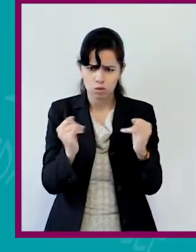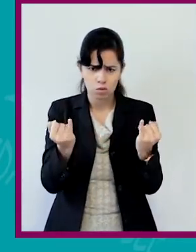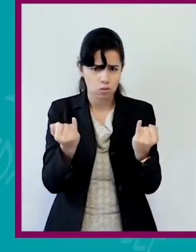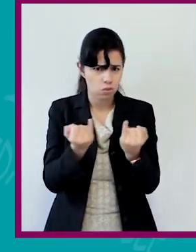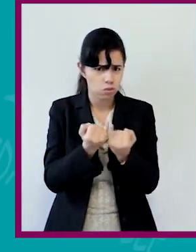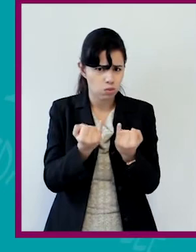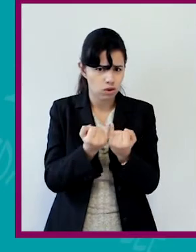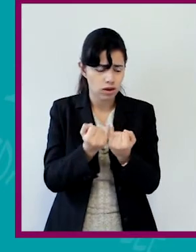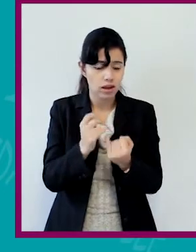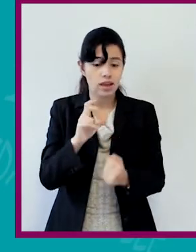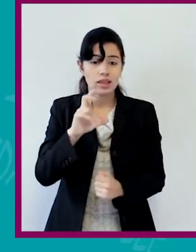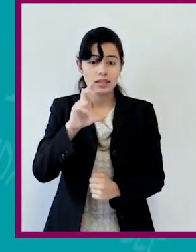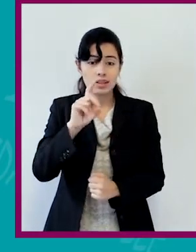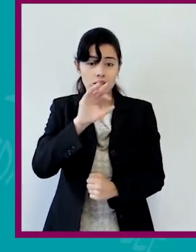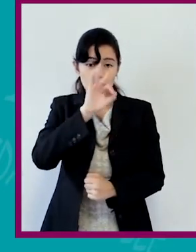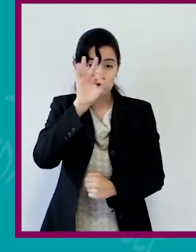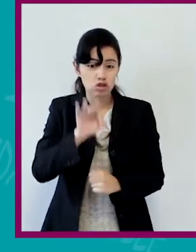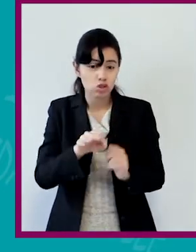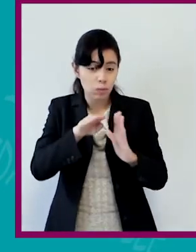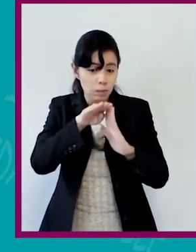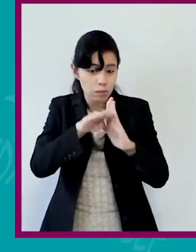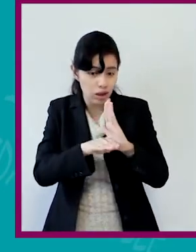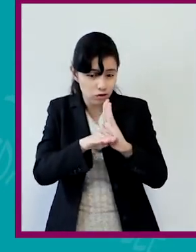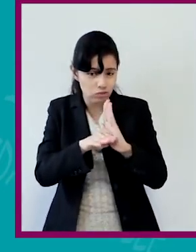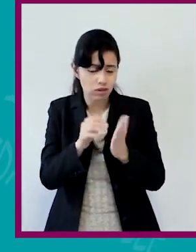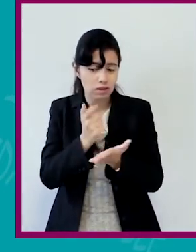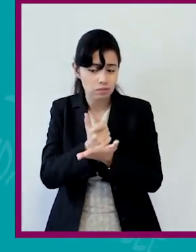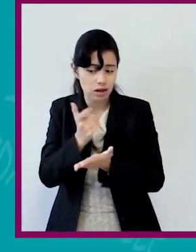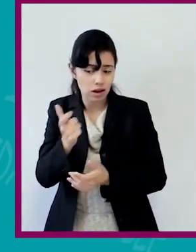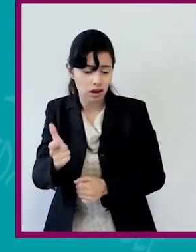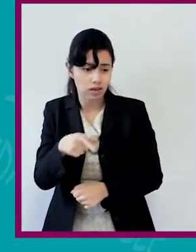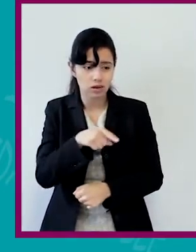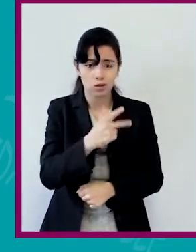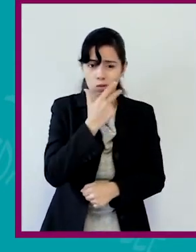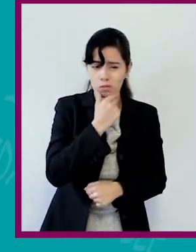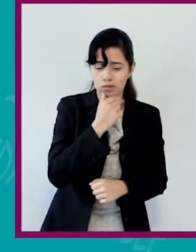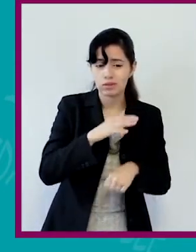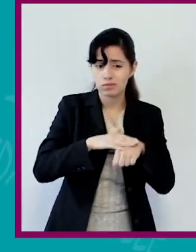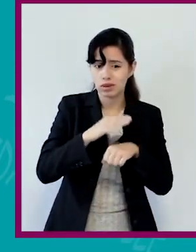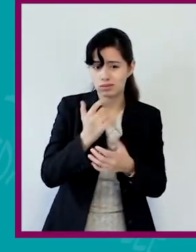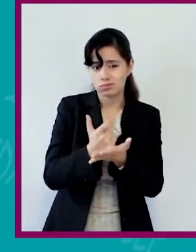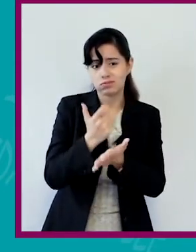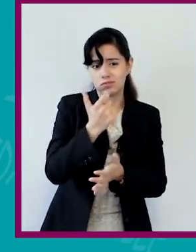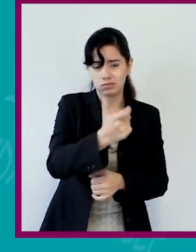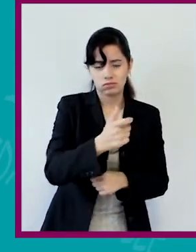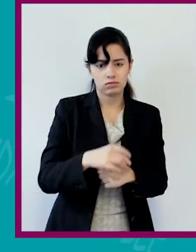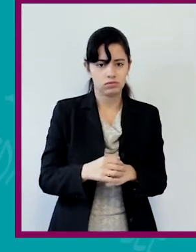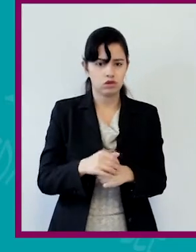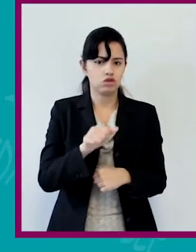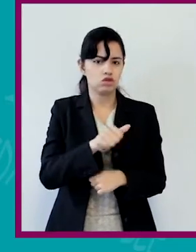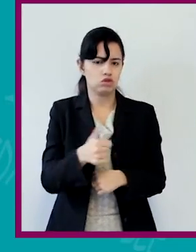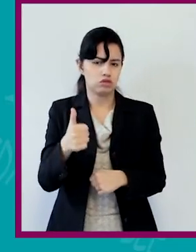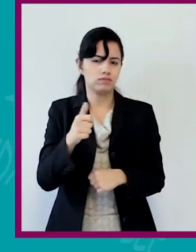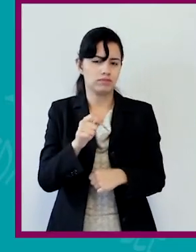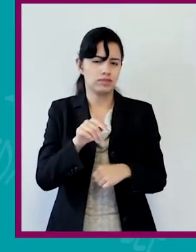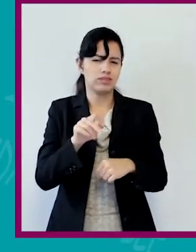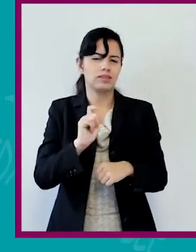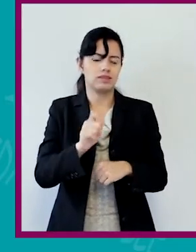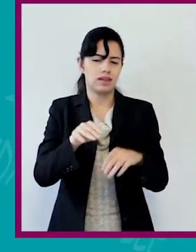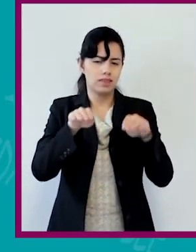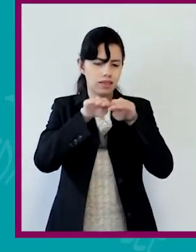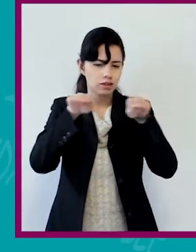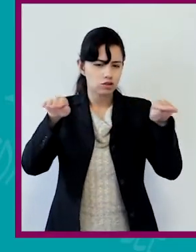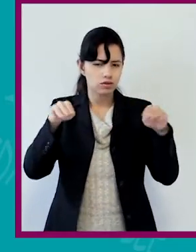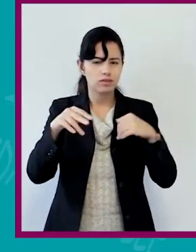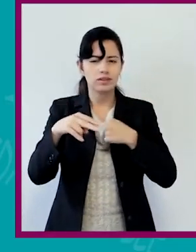16, 18, hasta 30% menos que los varones, si fuera. Luego está el tema del techo de cristal,